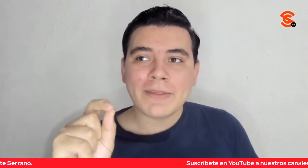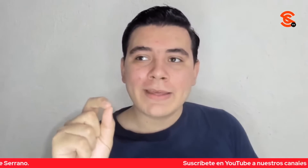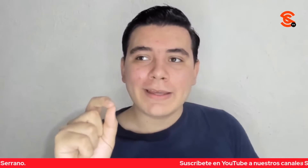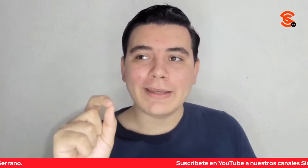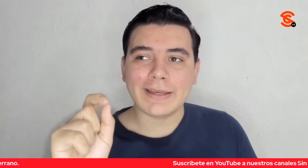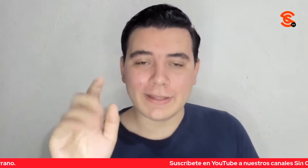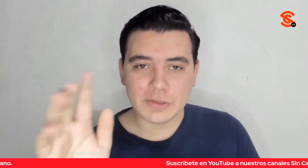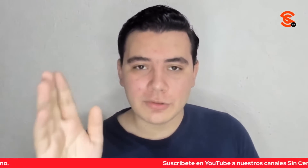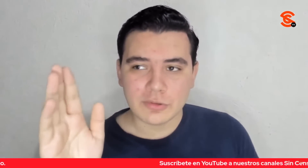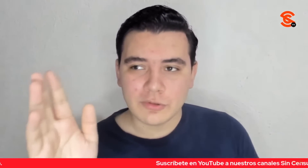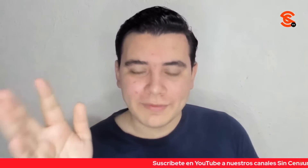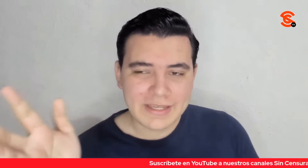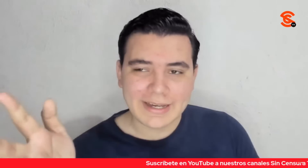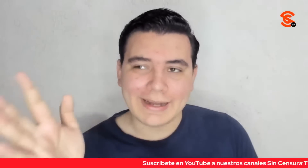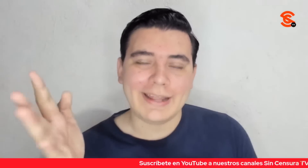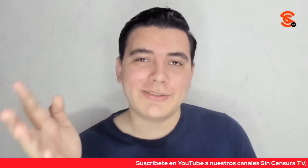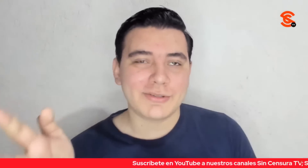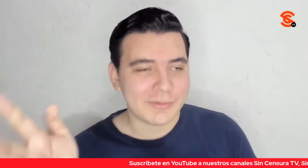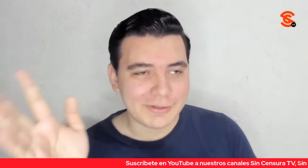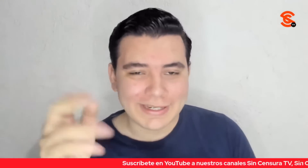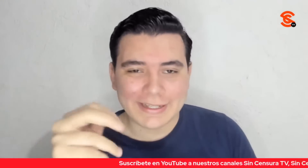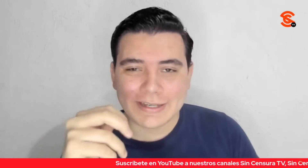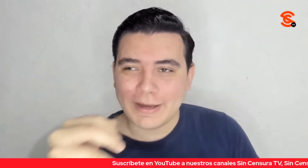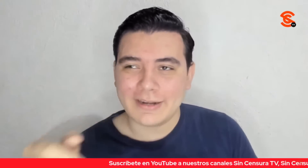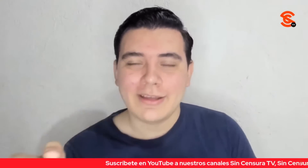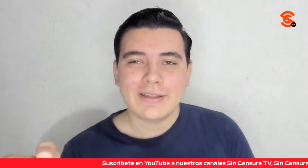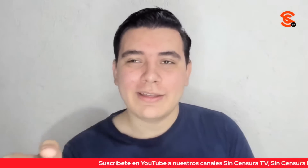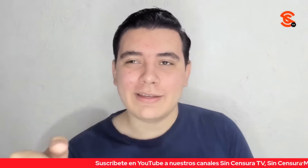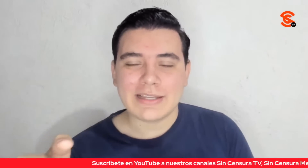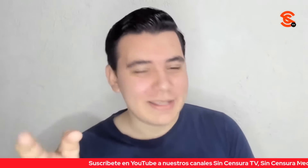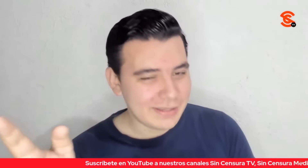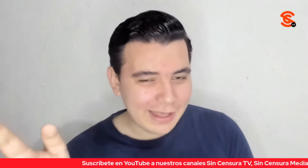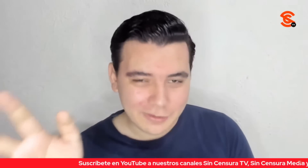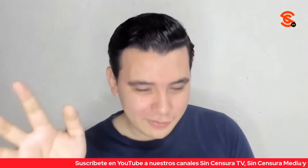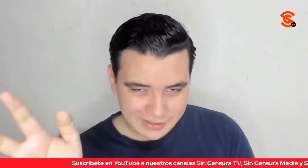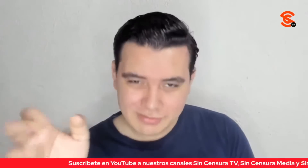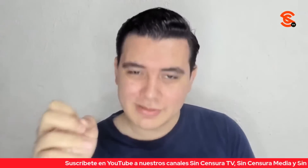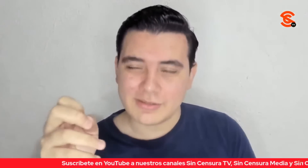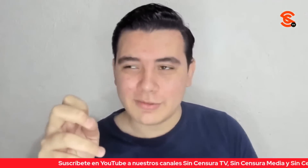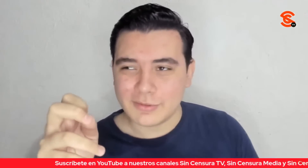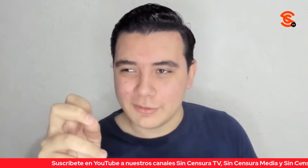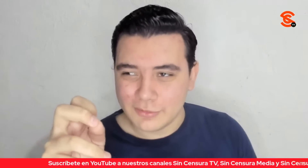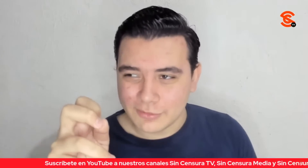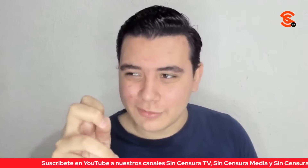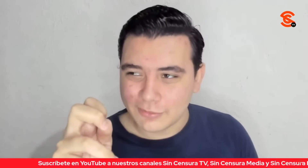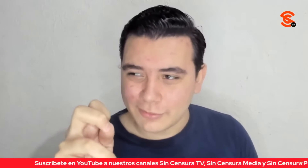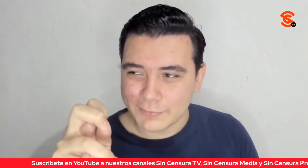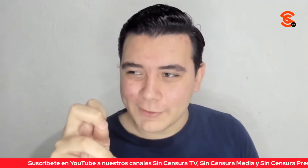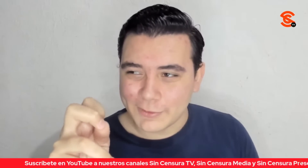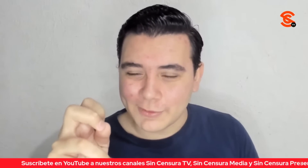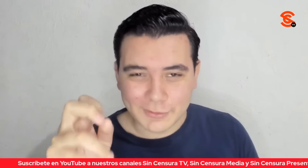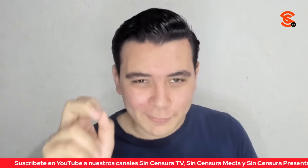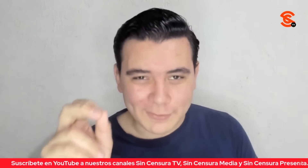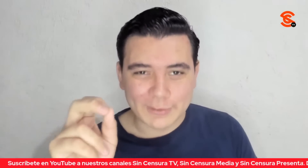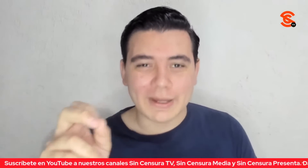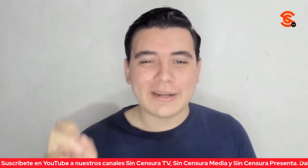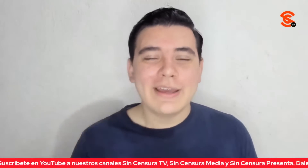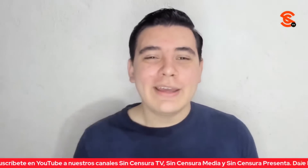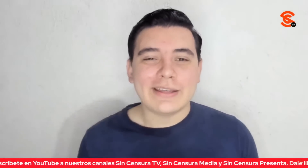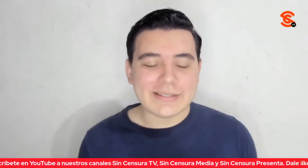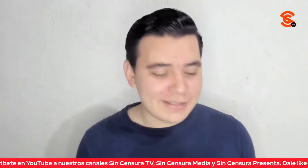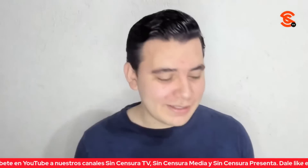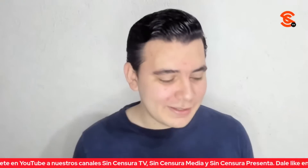Palenque, en su finca, rancho, como lo quieran llamar, hacienda no es, eso lo puedo